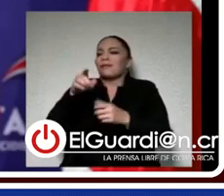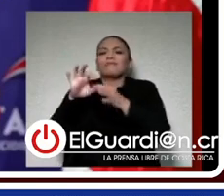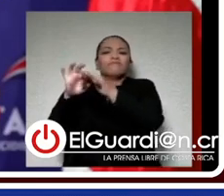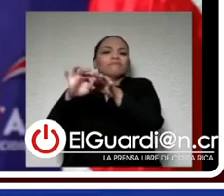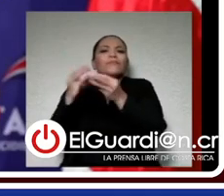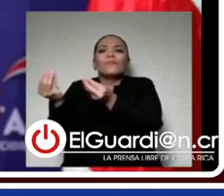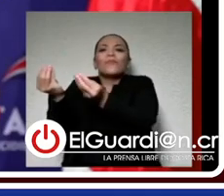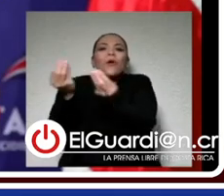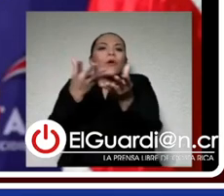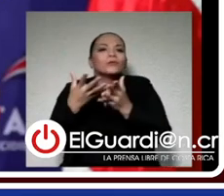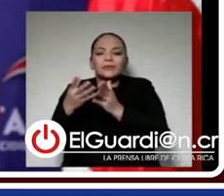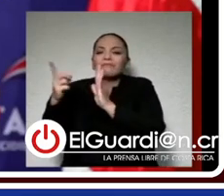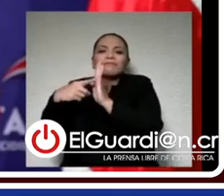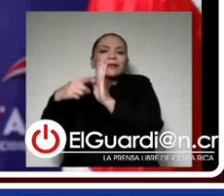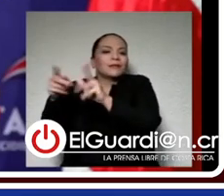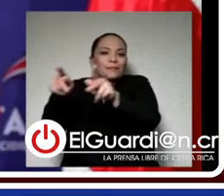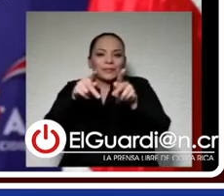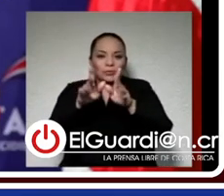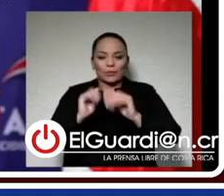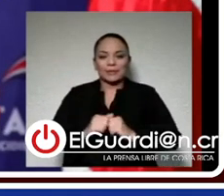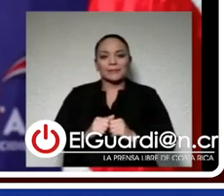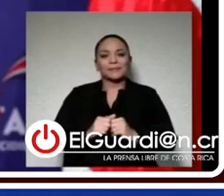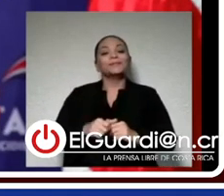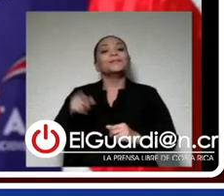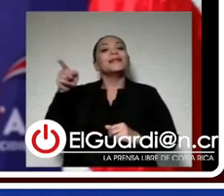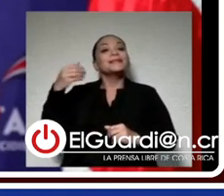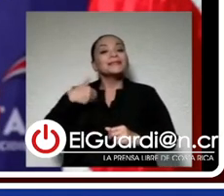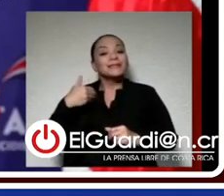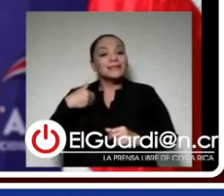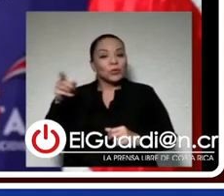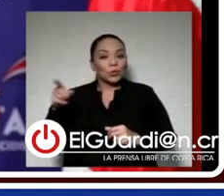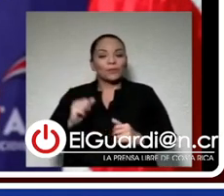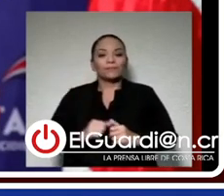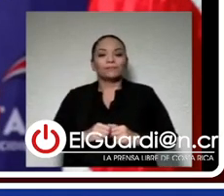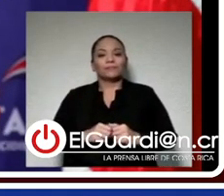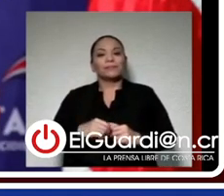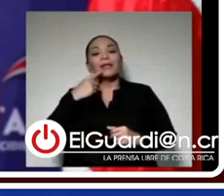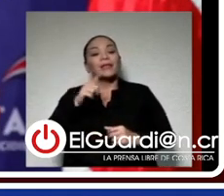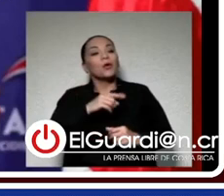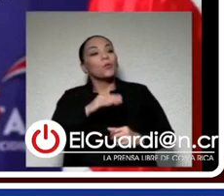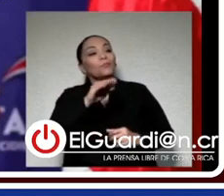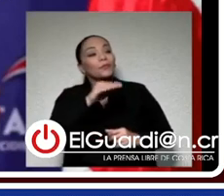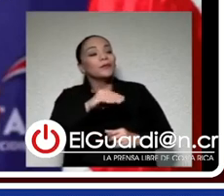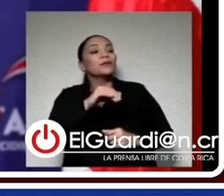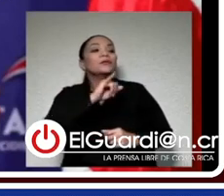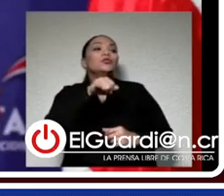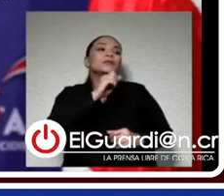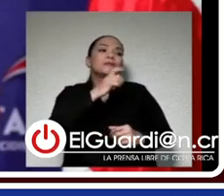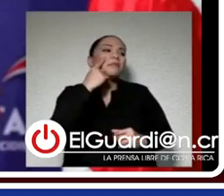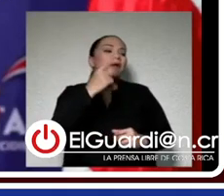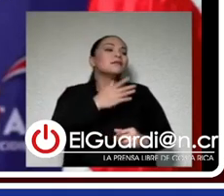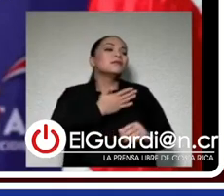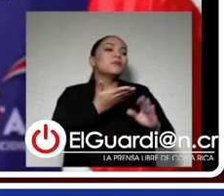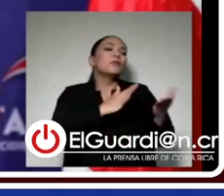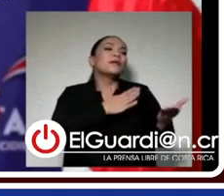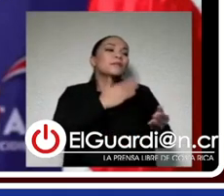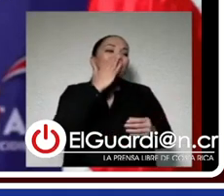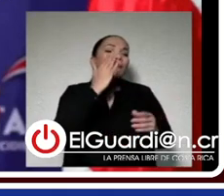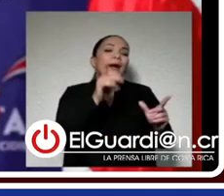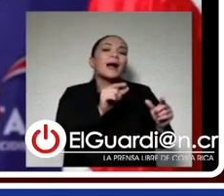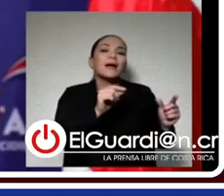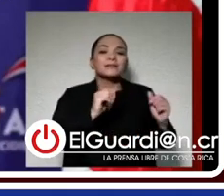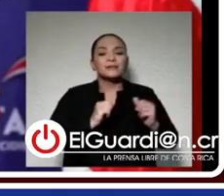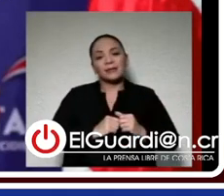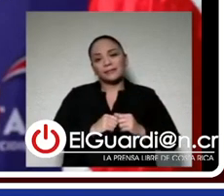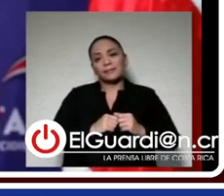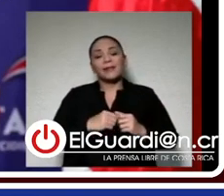personas. Y entonces este señor le dice, de doña Jocelyn, se me está muriendo mi mamá de cáncer. Yo